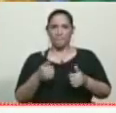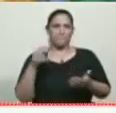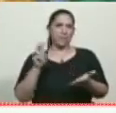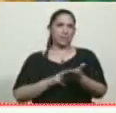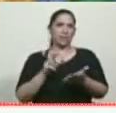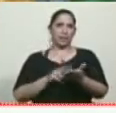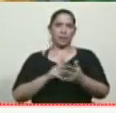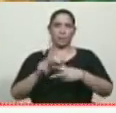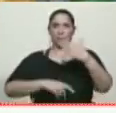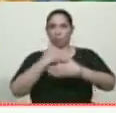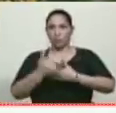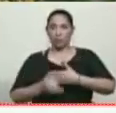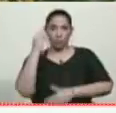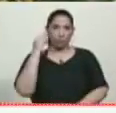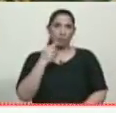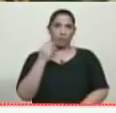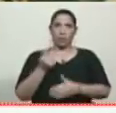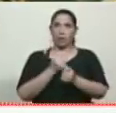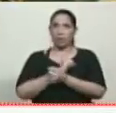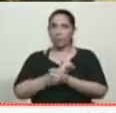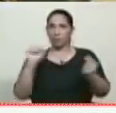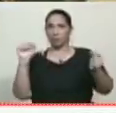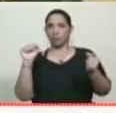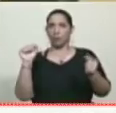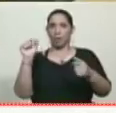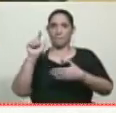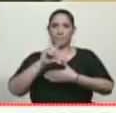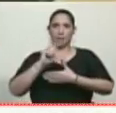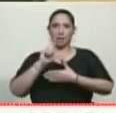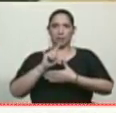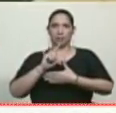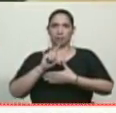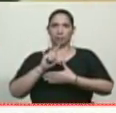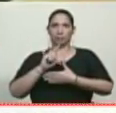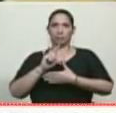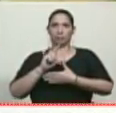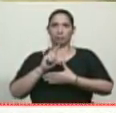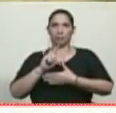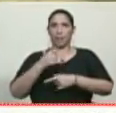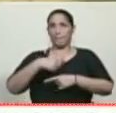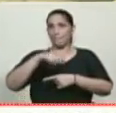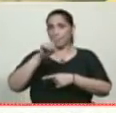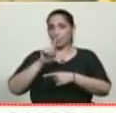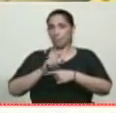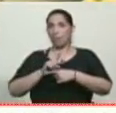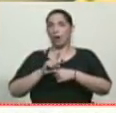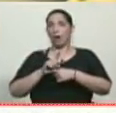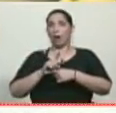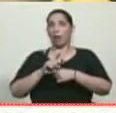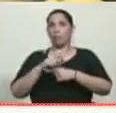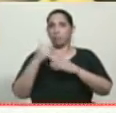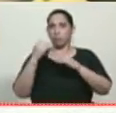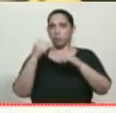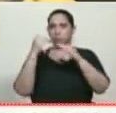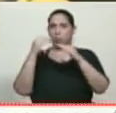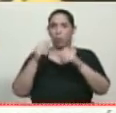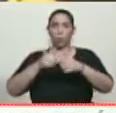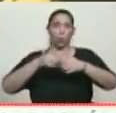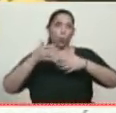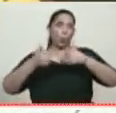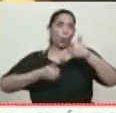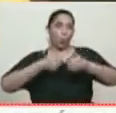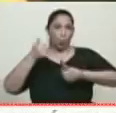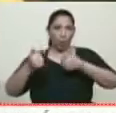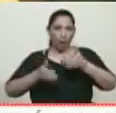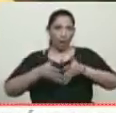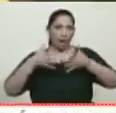la liberación de la América del Sur. Es decir, esto es simplemente el primer peldaño, pero ¿qué peldaño?